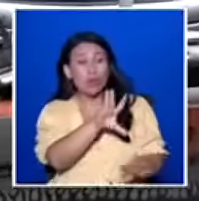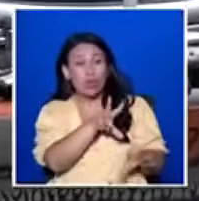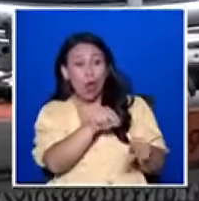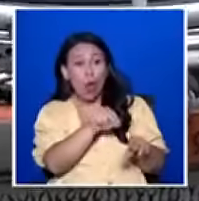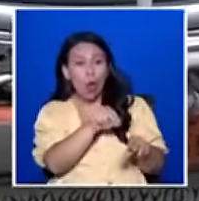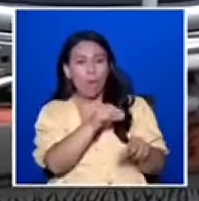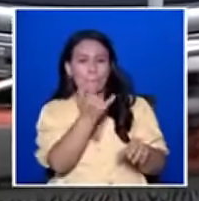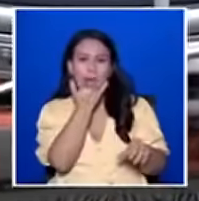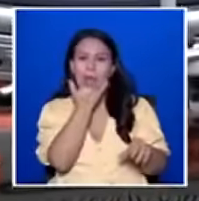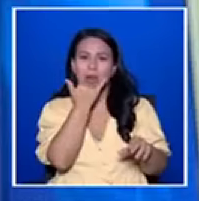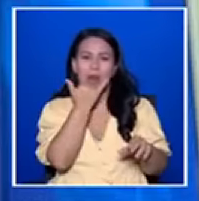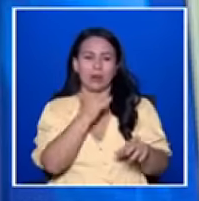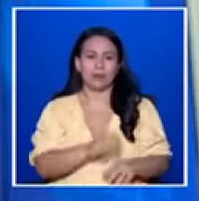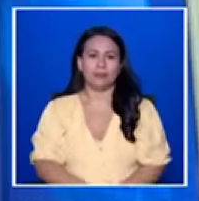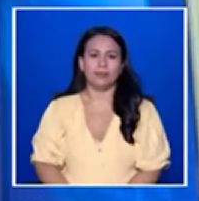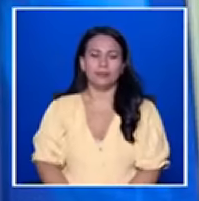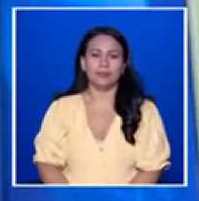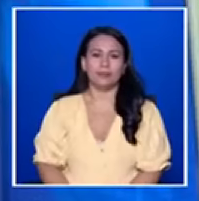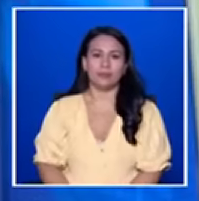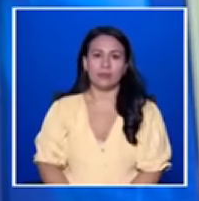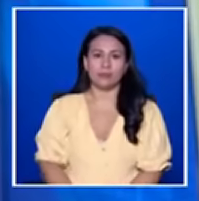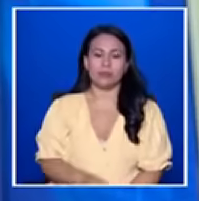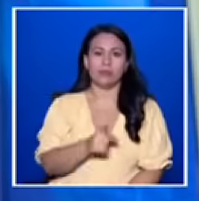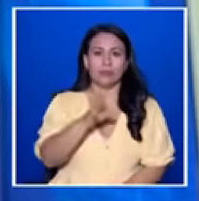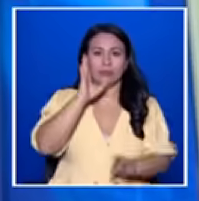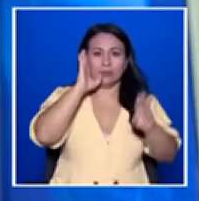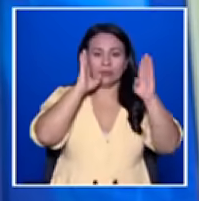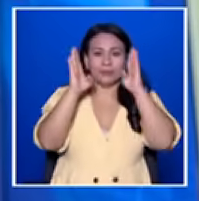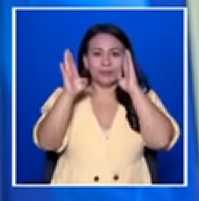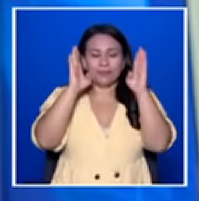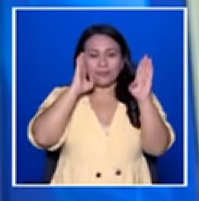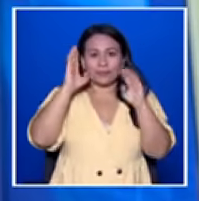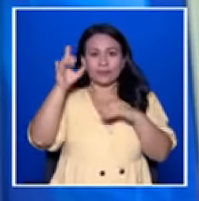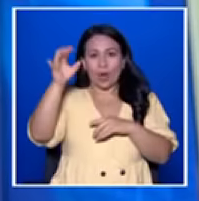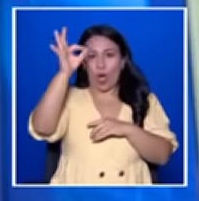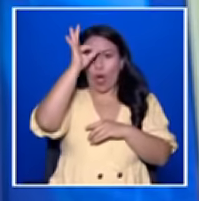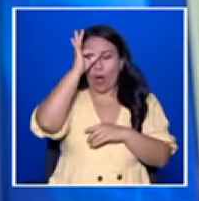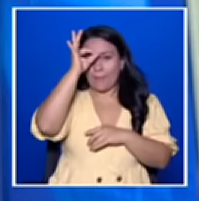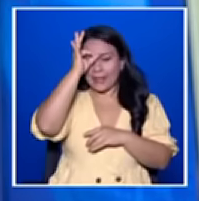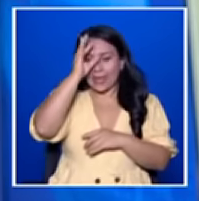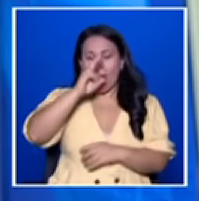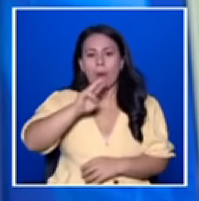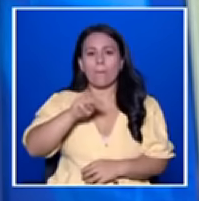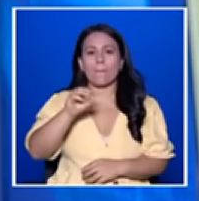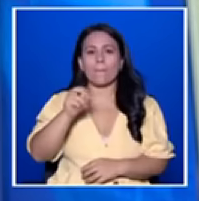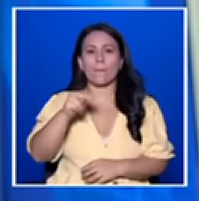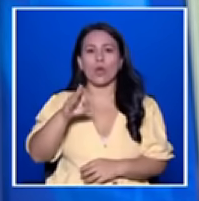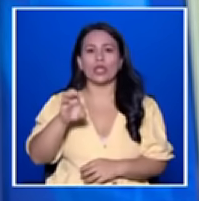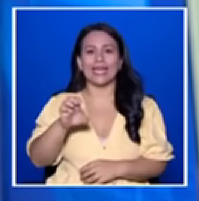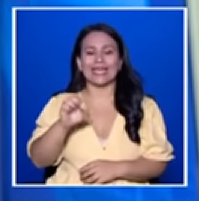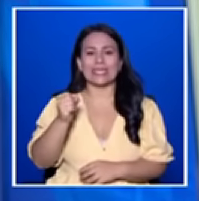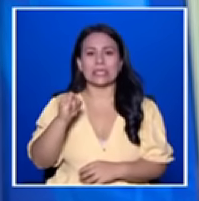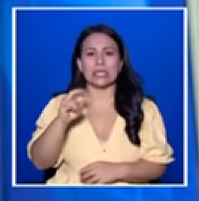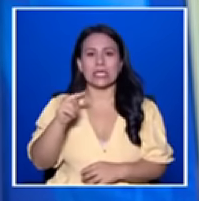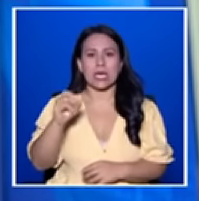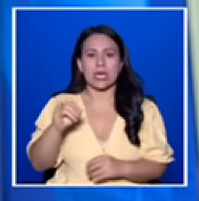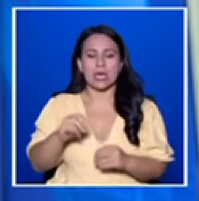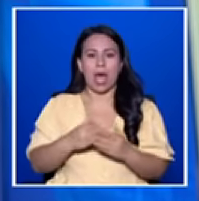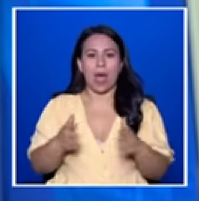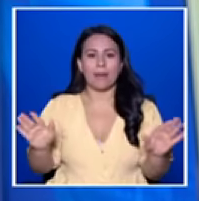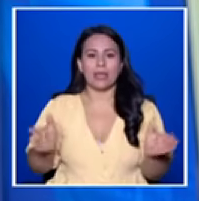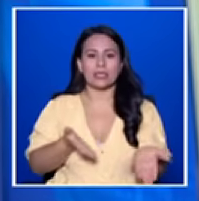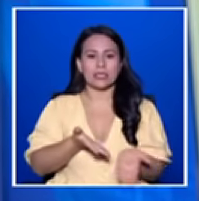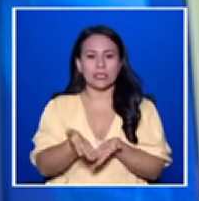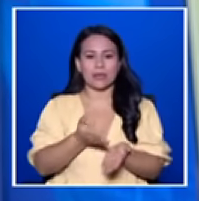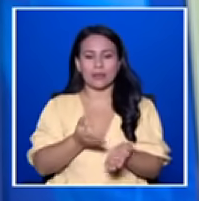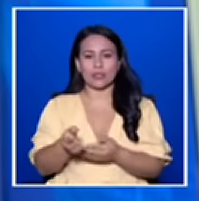la decisión. Y preste usted mucha atención porque en el Hospital Público de Monte Sinaí se ampliaron los servicios de emergencia en el